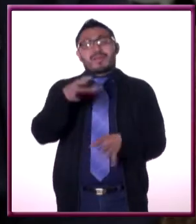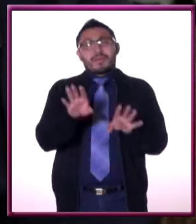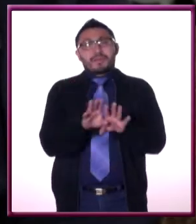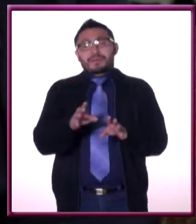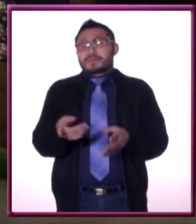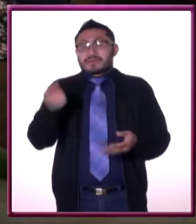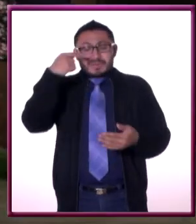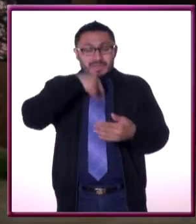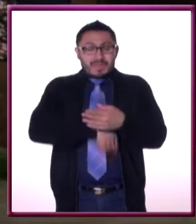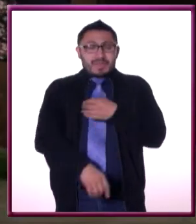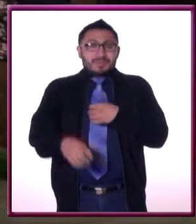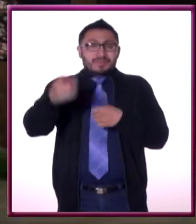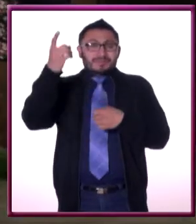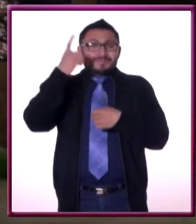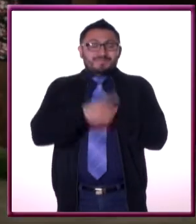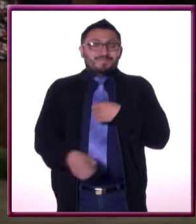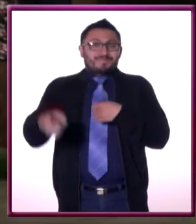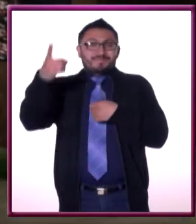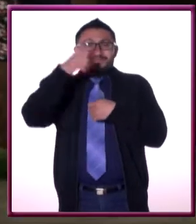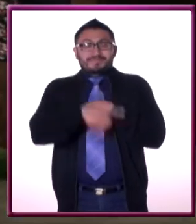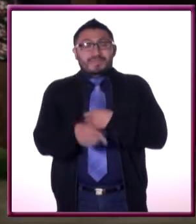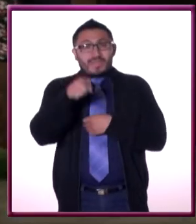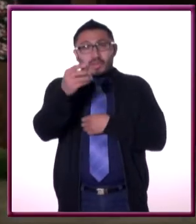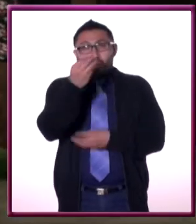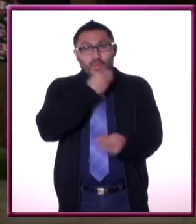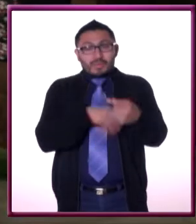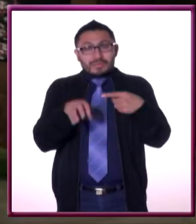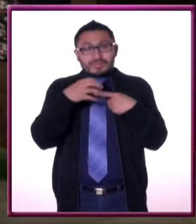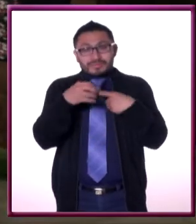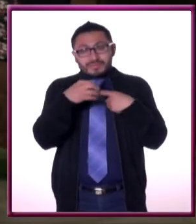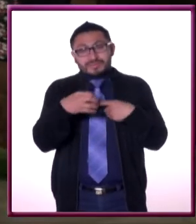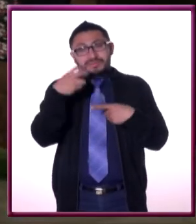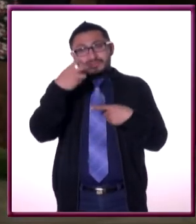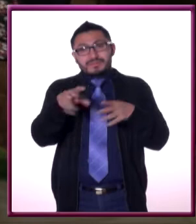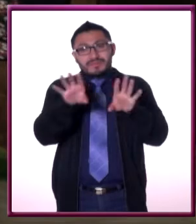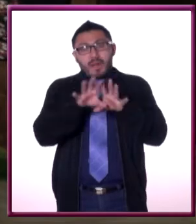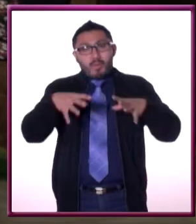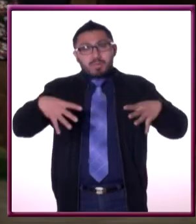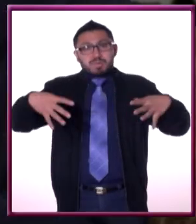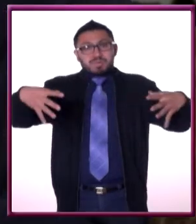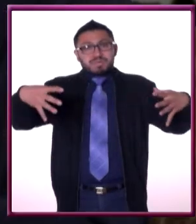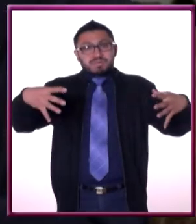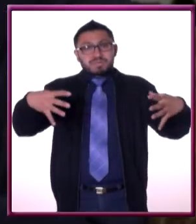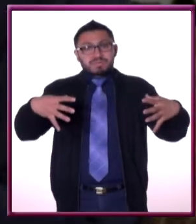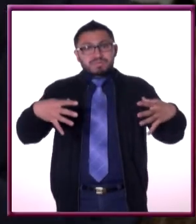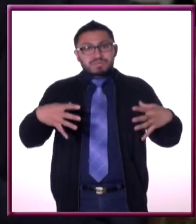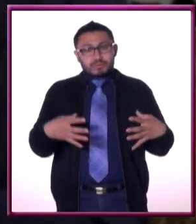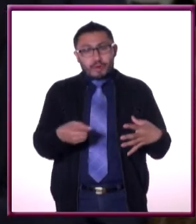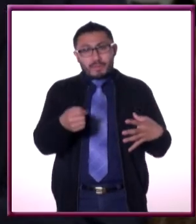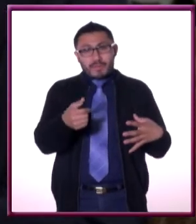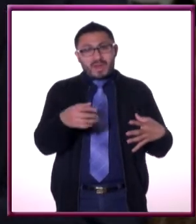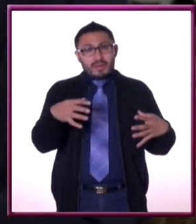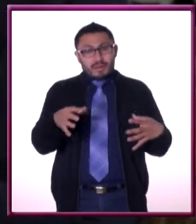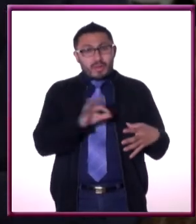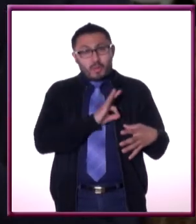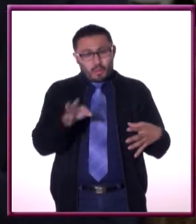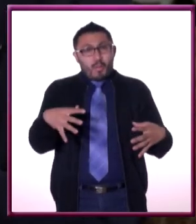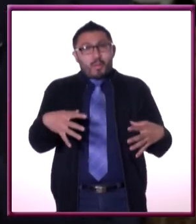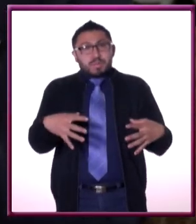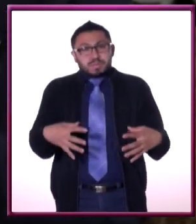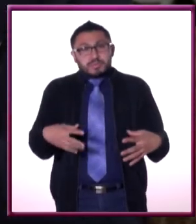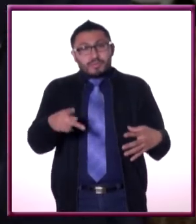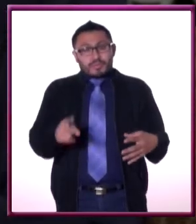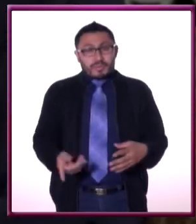metabólico muy dañino. Y si uno consume frijoles, pues entonces ese proceso de inflamación disminuye y podrá uno estar medio gordito,